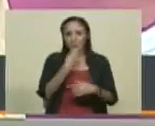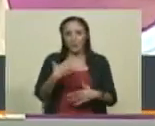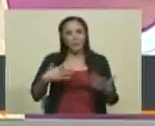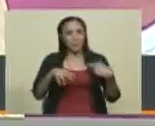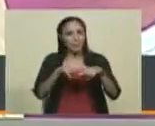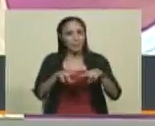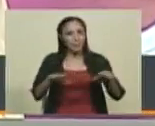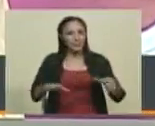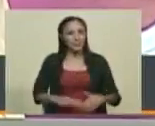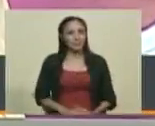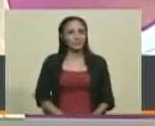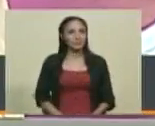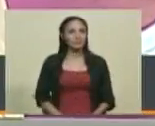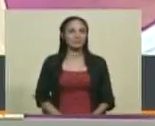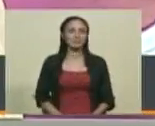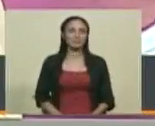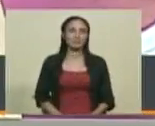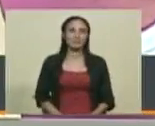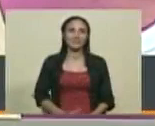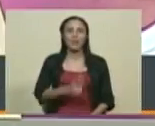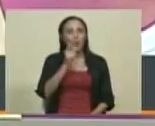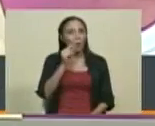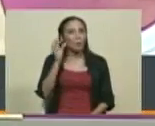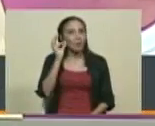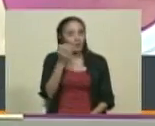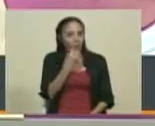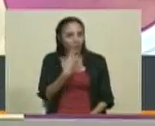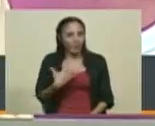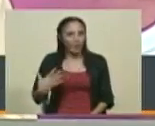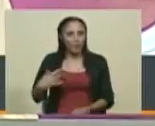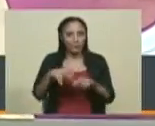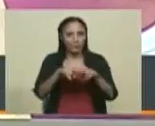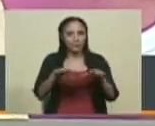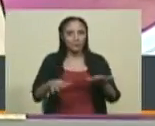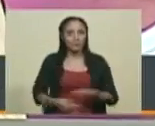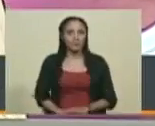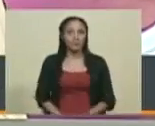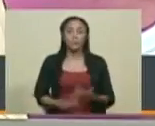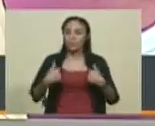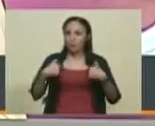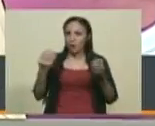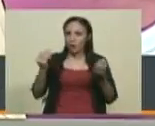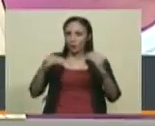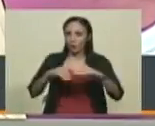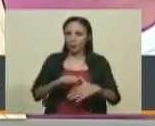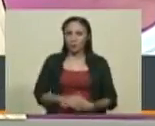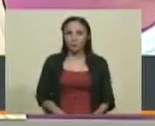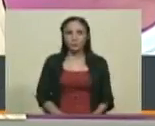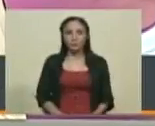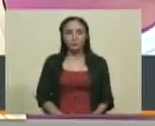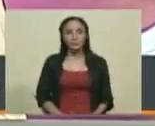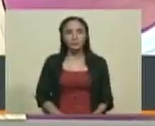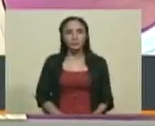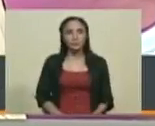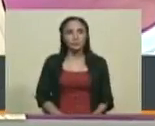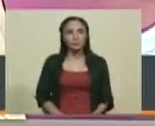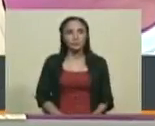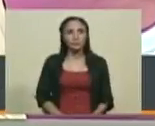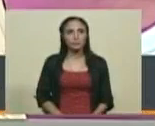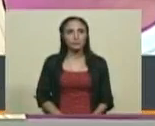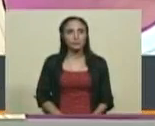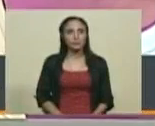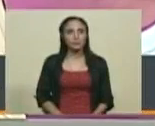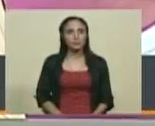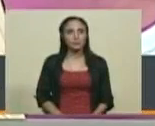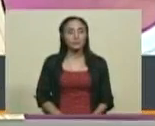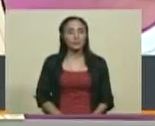niñas bellas, a esos niños hermosos. Estoy de acuerdo. También en las intervenciones de Ernesto, de